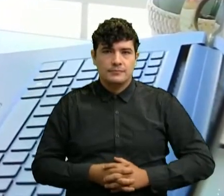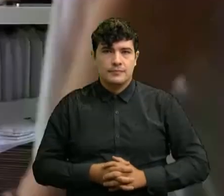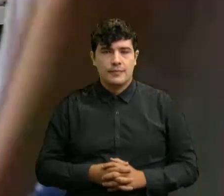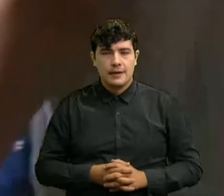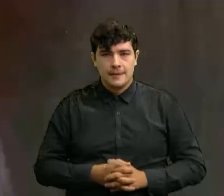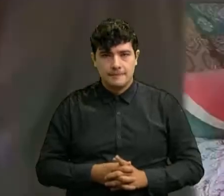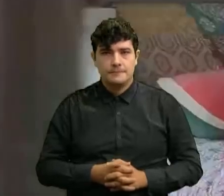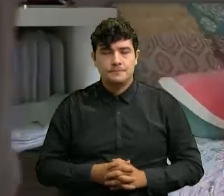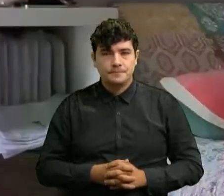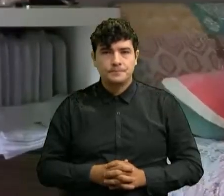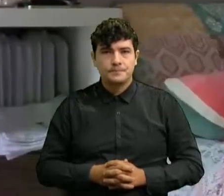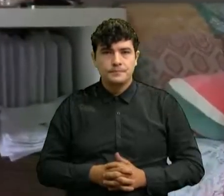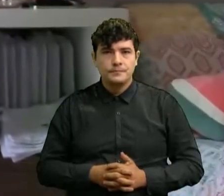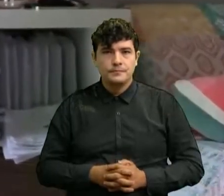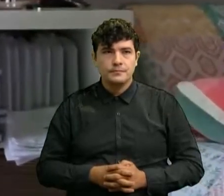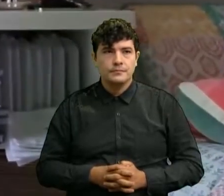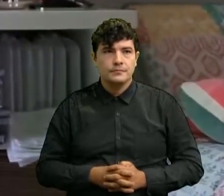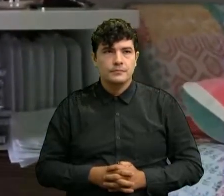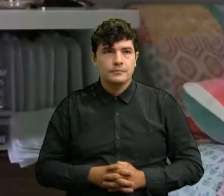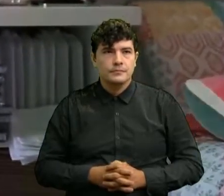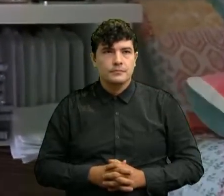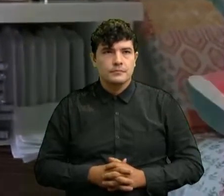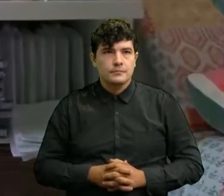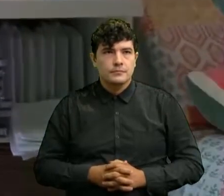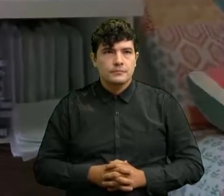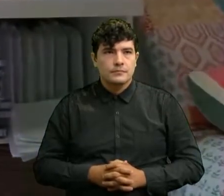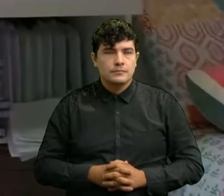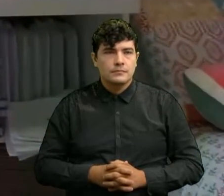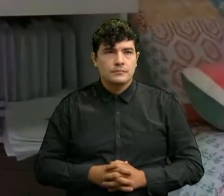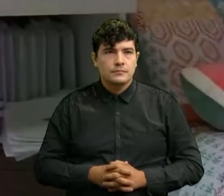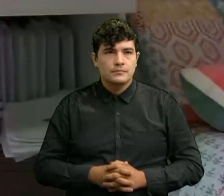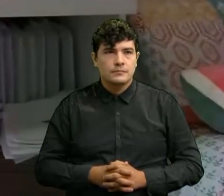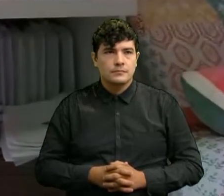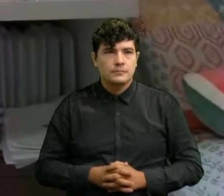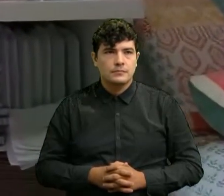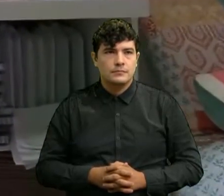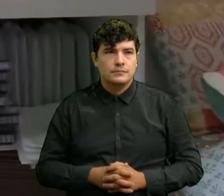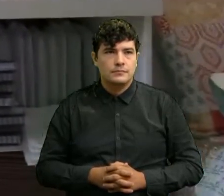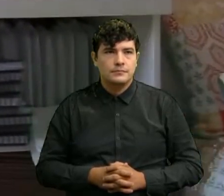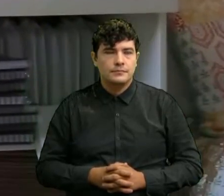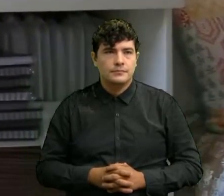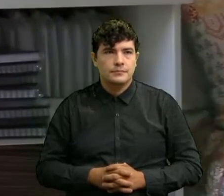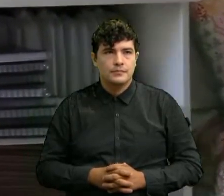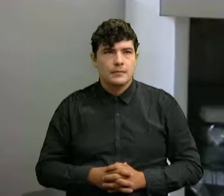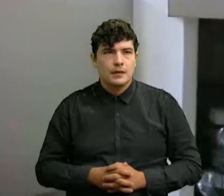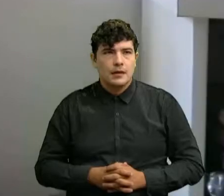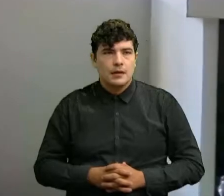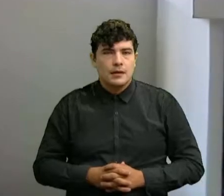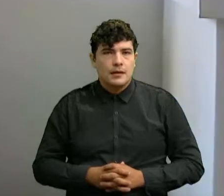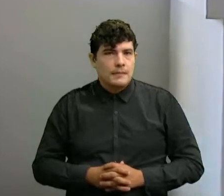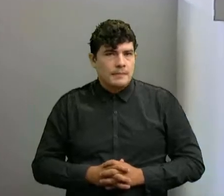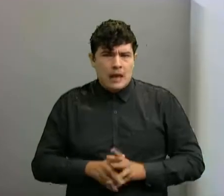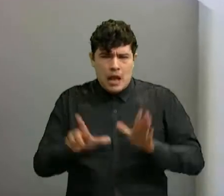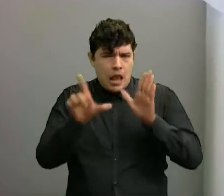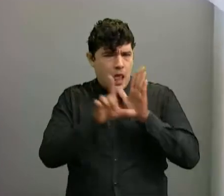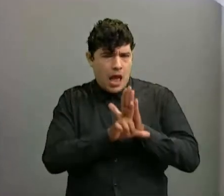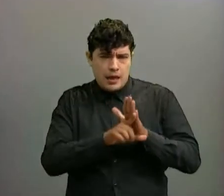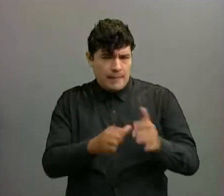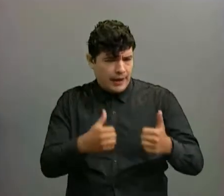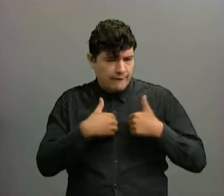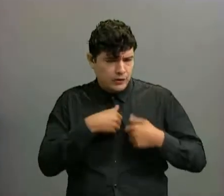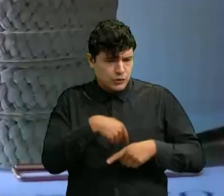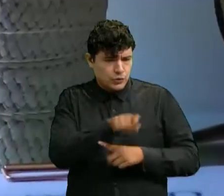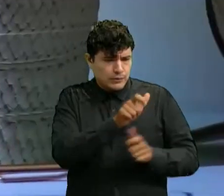Nos decía el doctor Jorge Luis sí, que no, no conoce ninguna ley sí, para vigilantes, que tal vez alguna pensión especial por